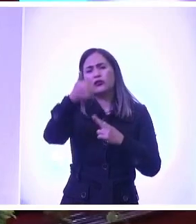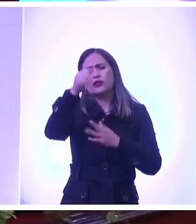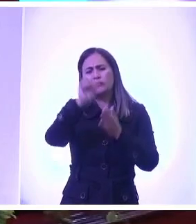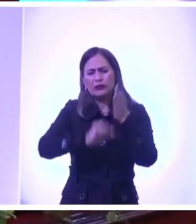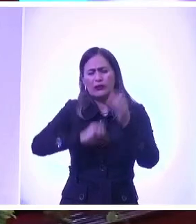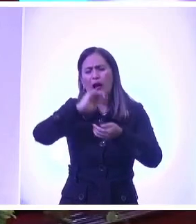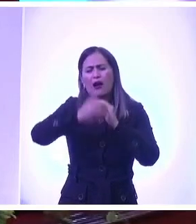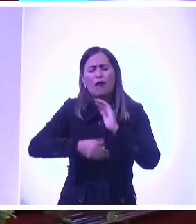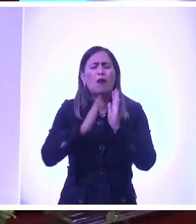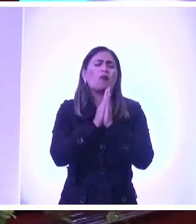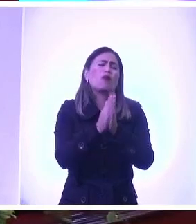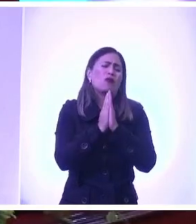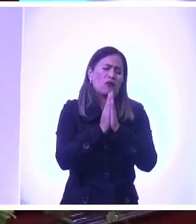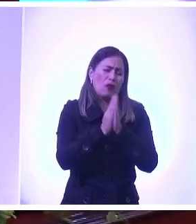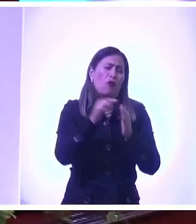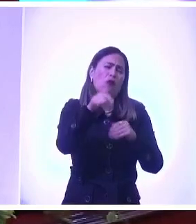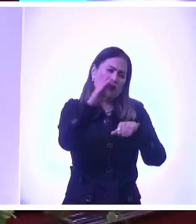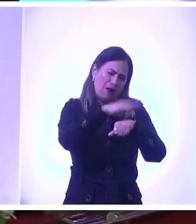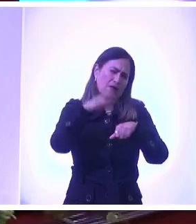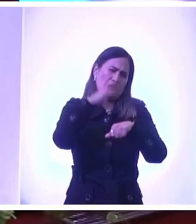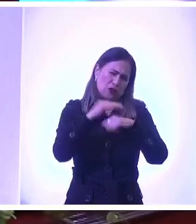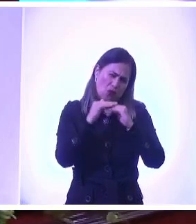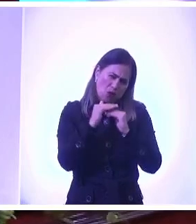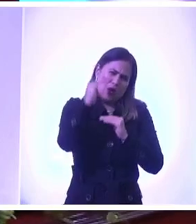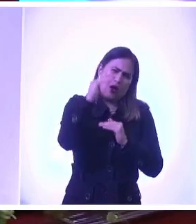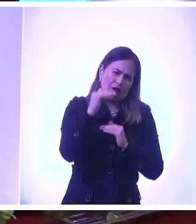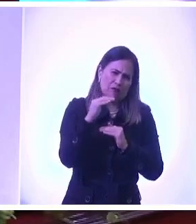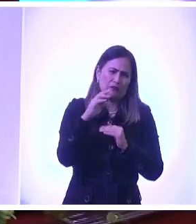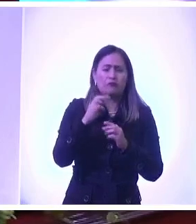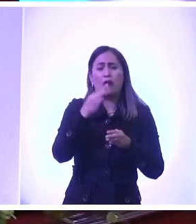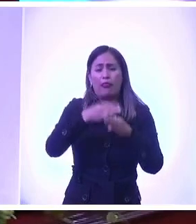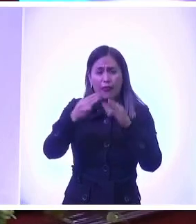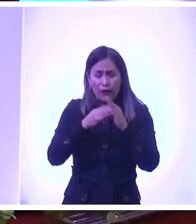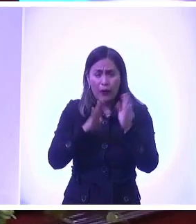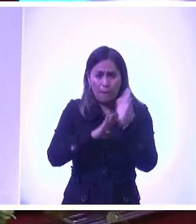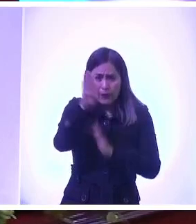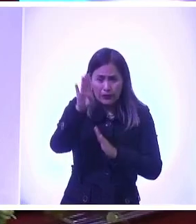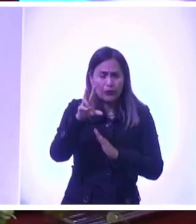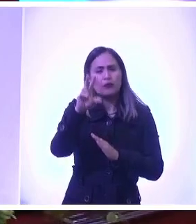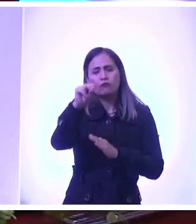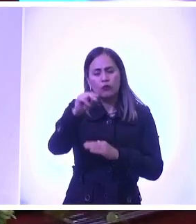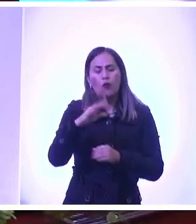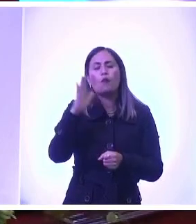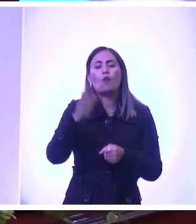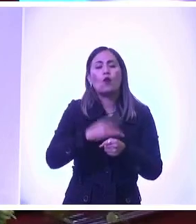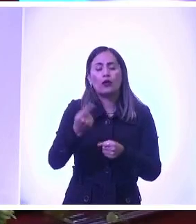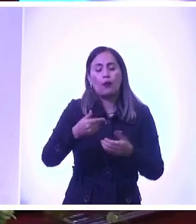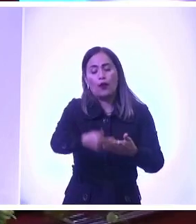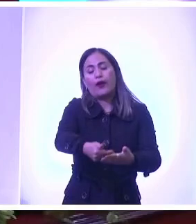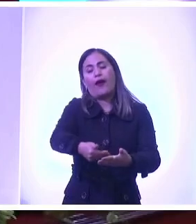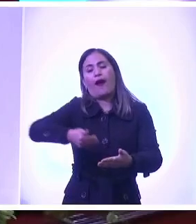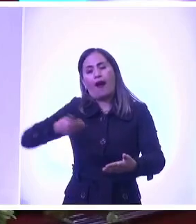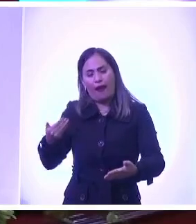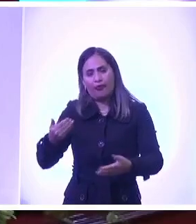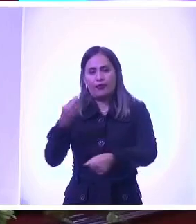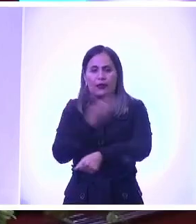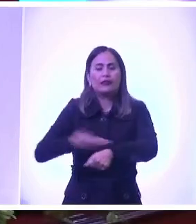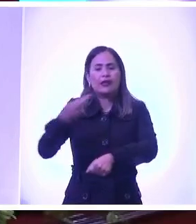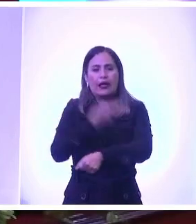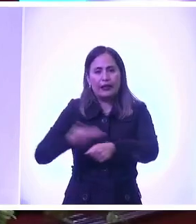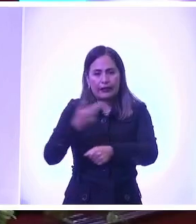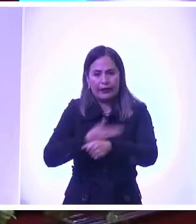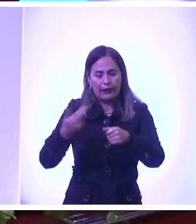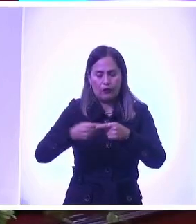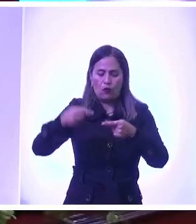décimo más para poder pasar la materia no por qué porque organizacionalmente nosotros mismos cumplimos con lo que